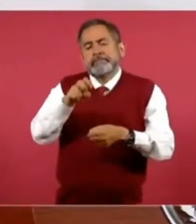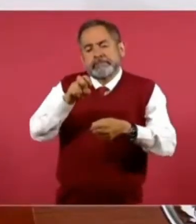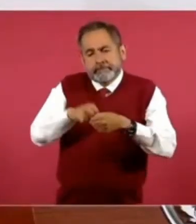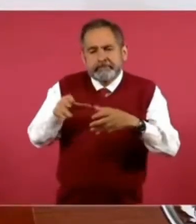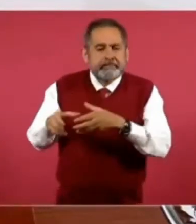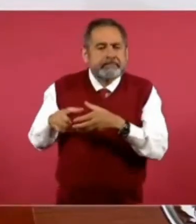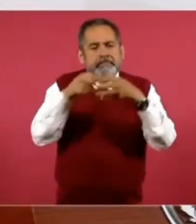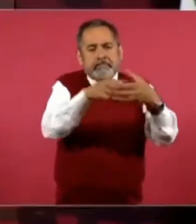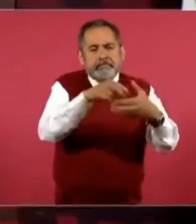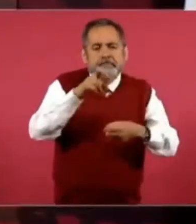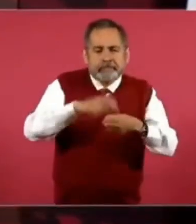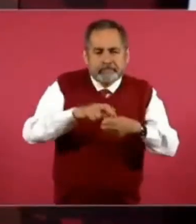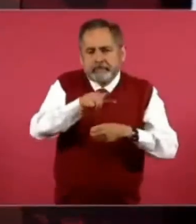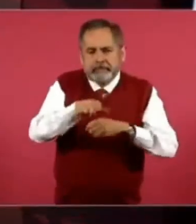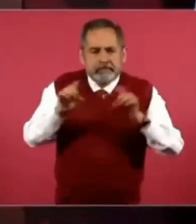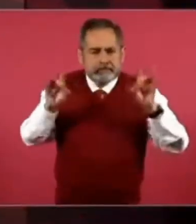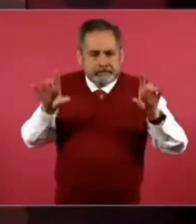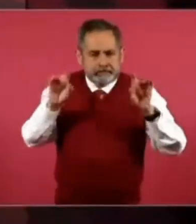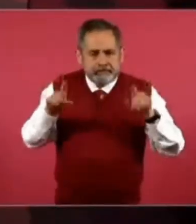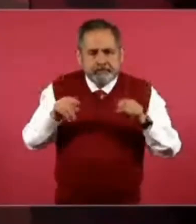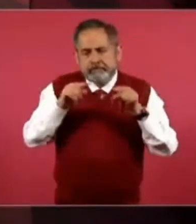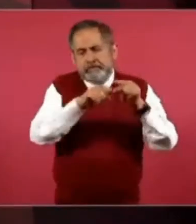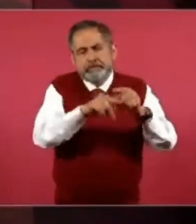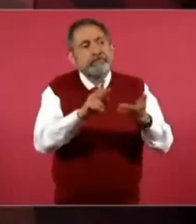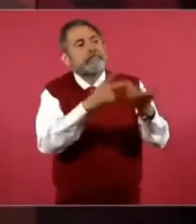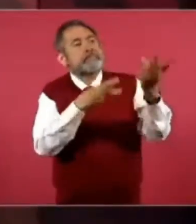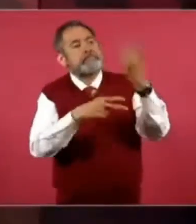porque estaba fuera, estaba de regreso.